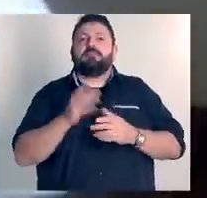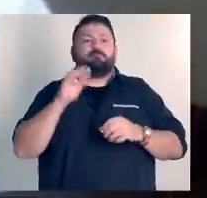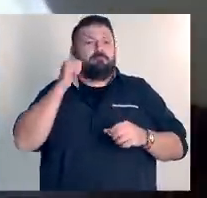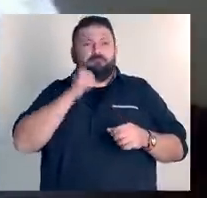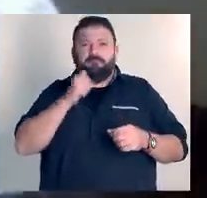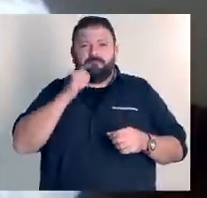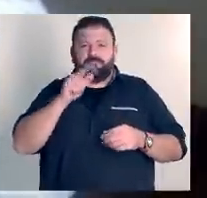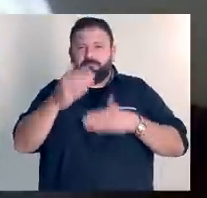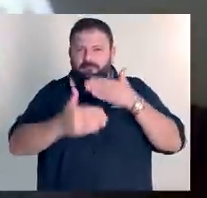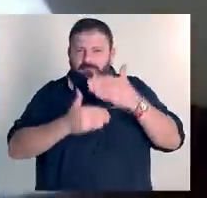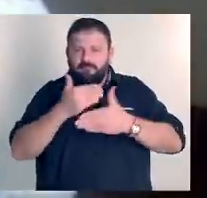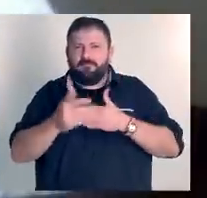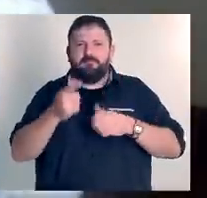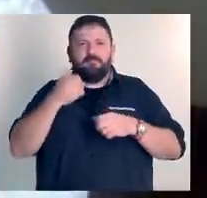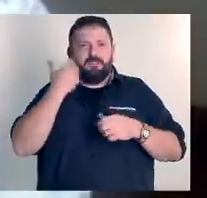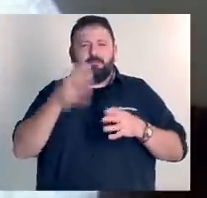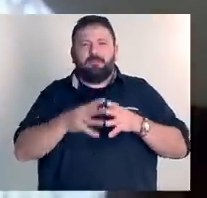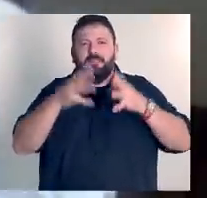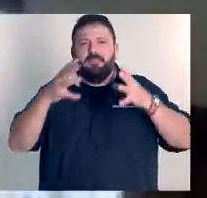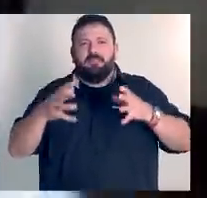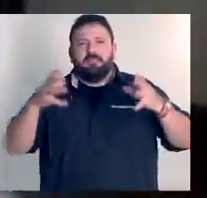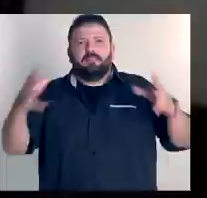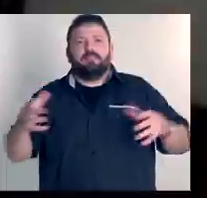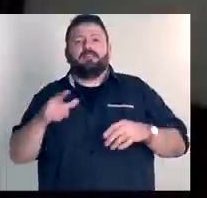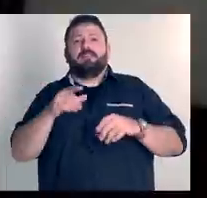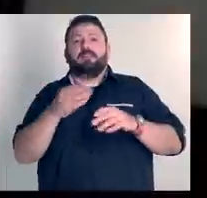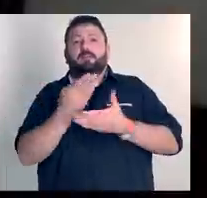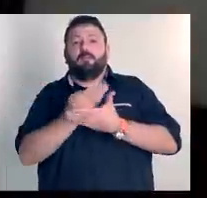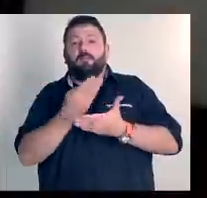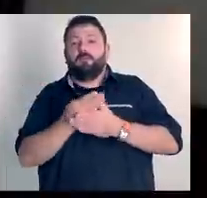de uvas a generar más de 100 bronce supreme